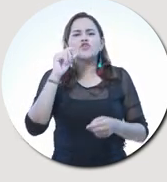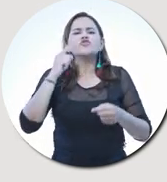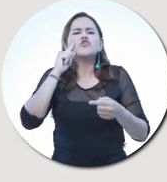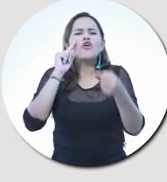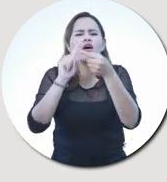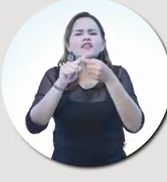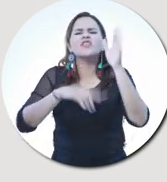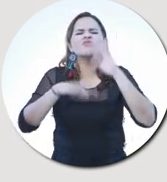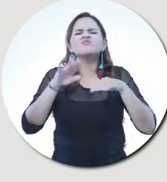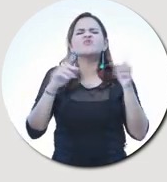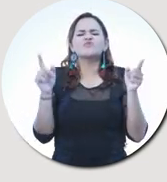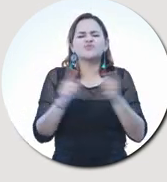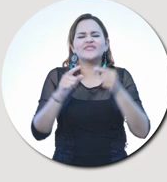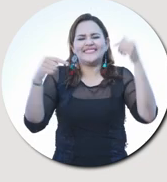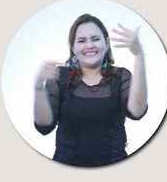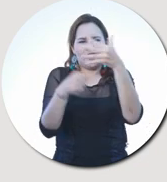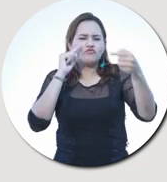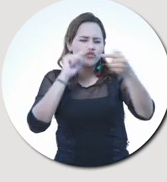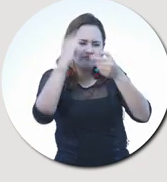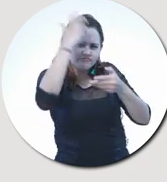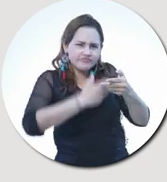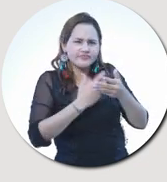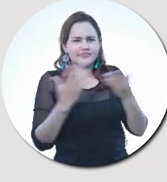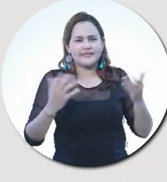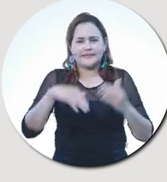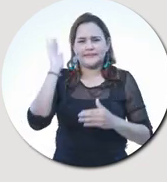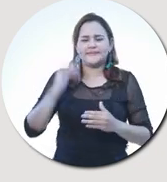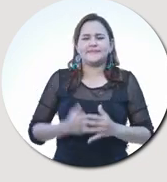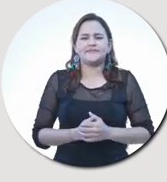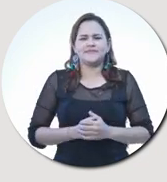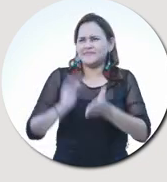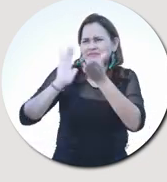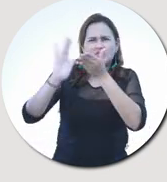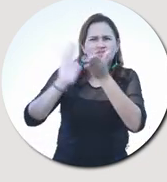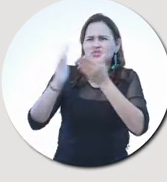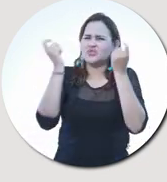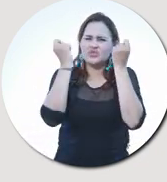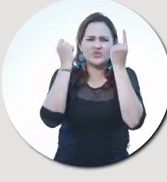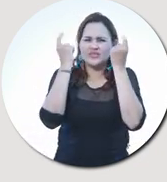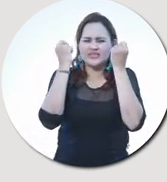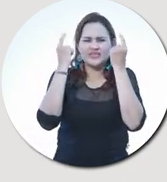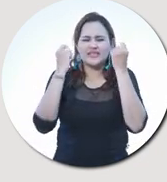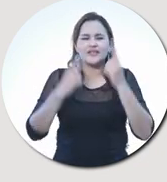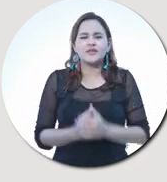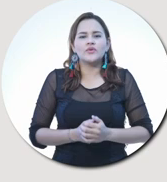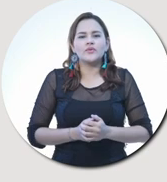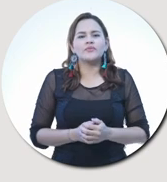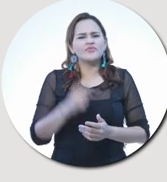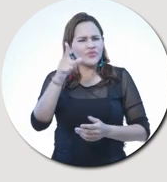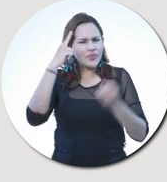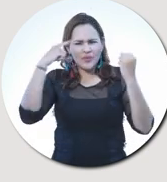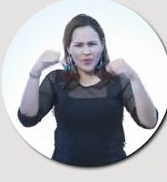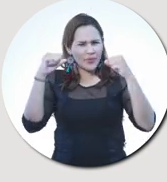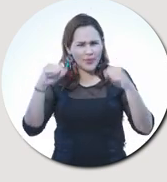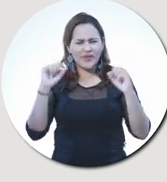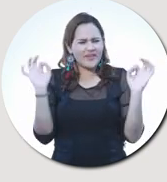6. Investigación y creación artística. Mira, Invi, no estoy entendiendo nada de esto. Y he tenido un mal día. No